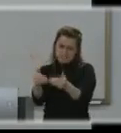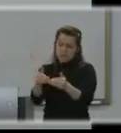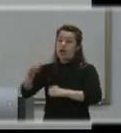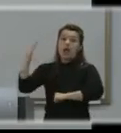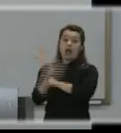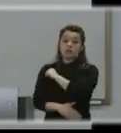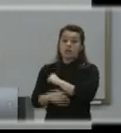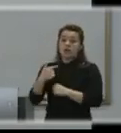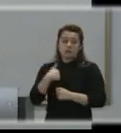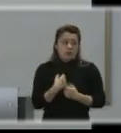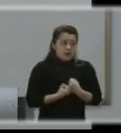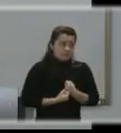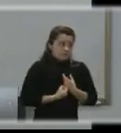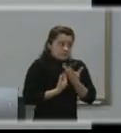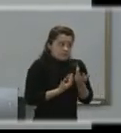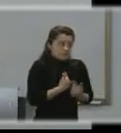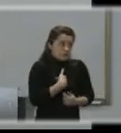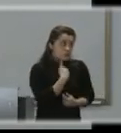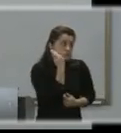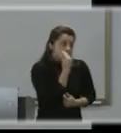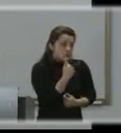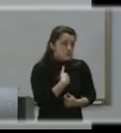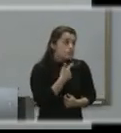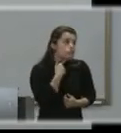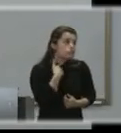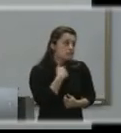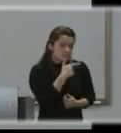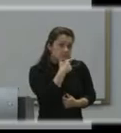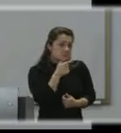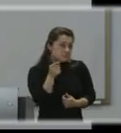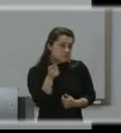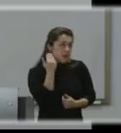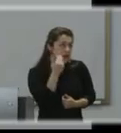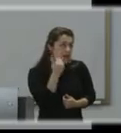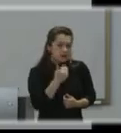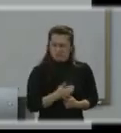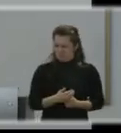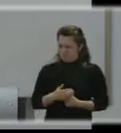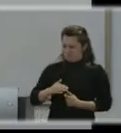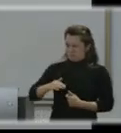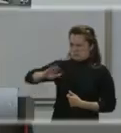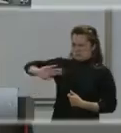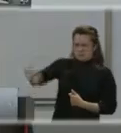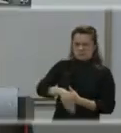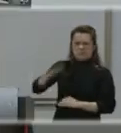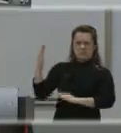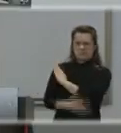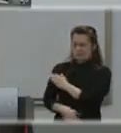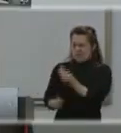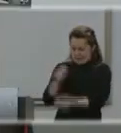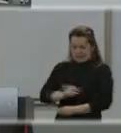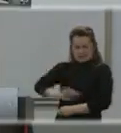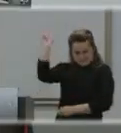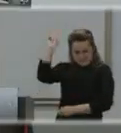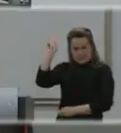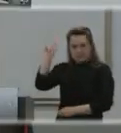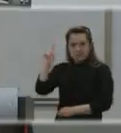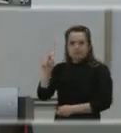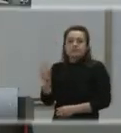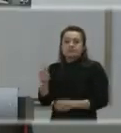castigadas por manifestar, como mujeres que manifestaron que les gustaban otras mujeres y fueron castigadas por hacerlo, mujeres con